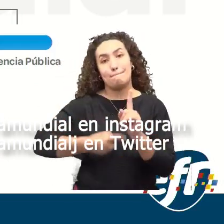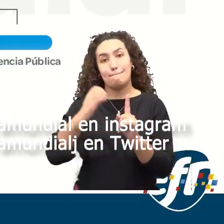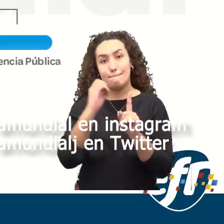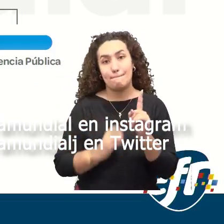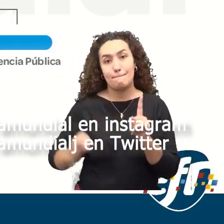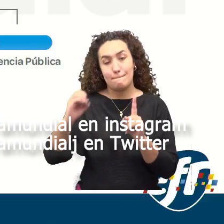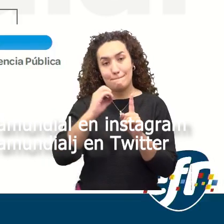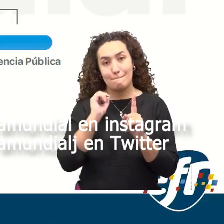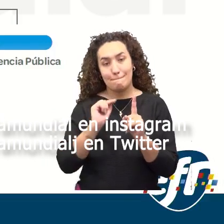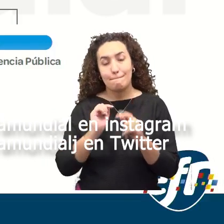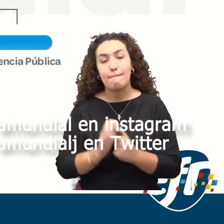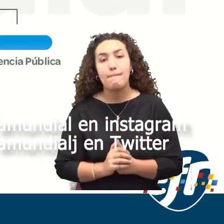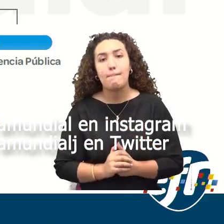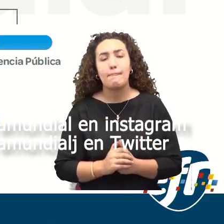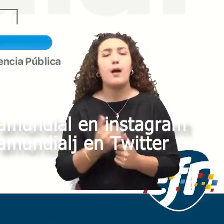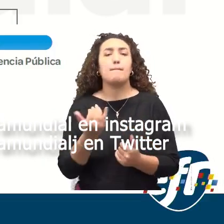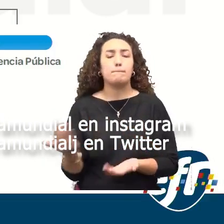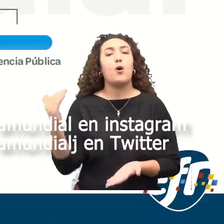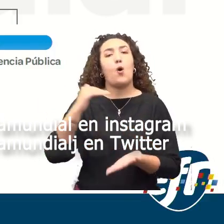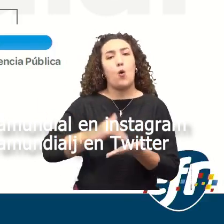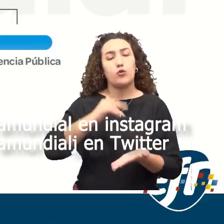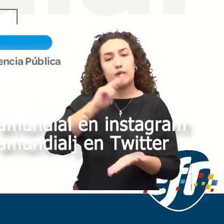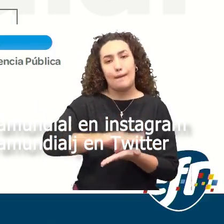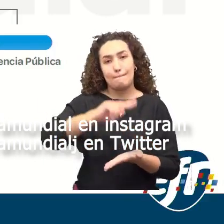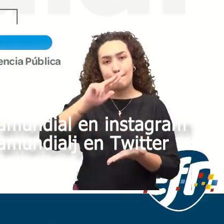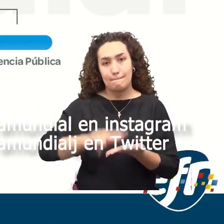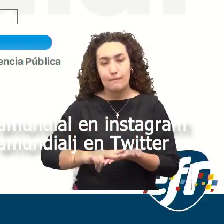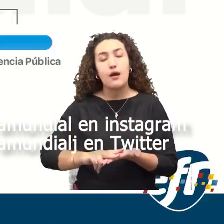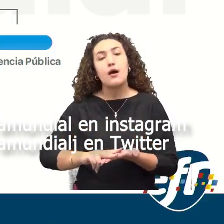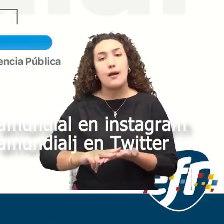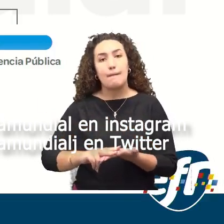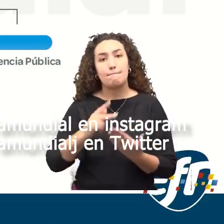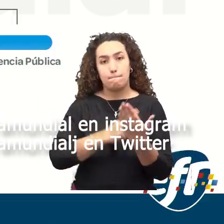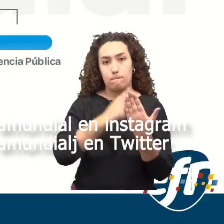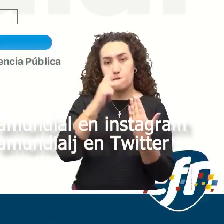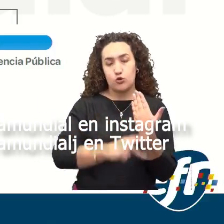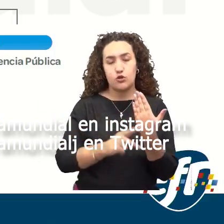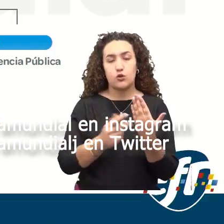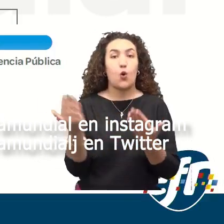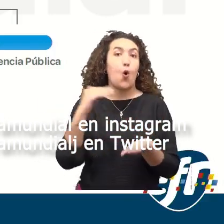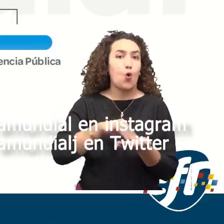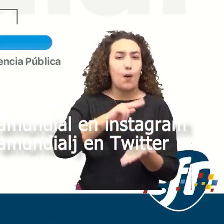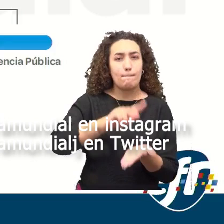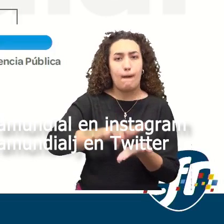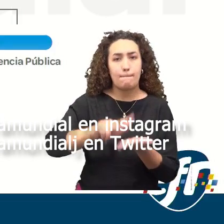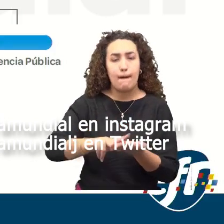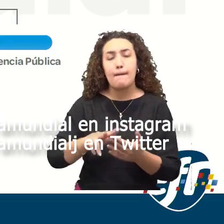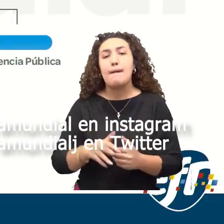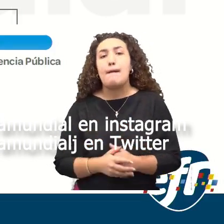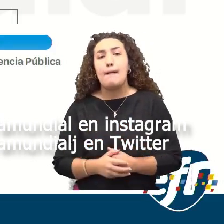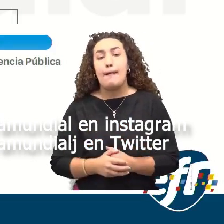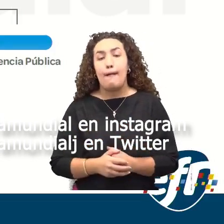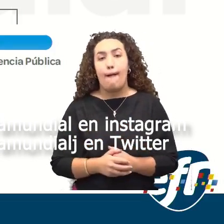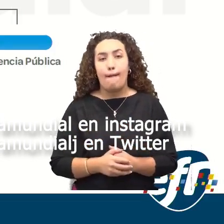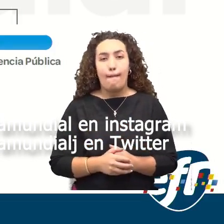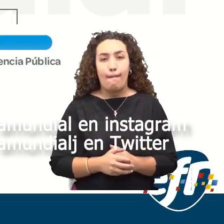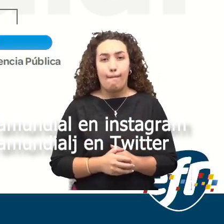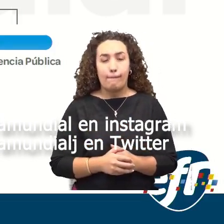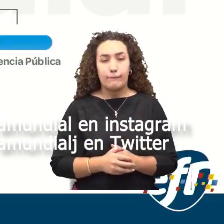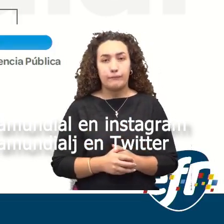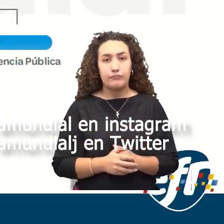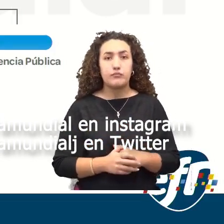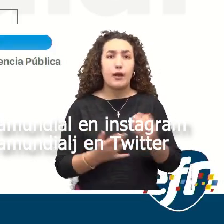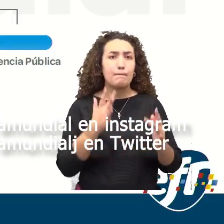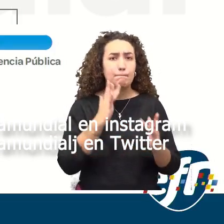se radicó nuevamente el proyecto. Inició ya, digamos, después de una serie de mesas